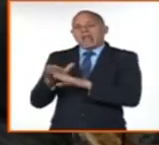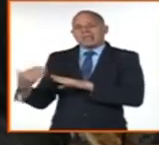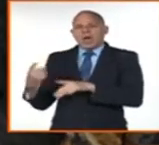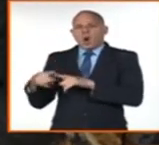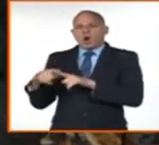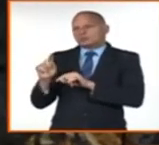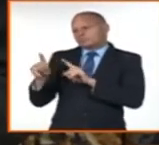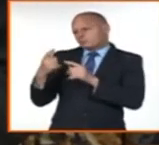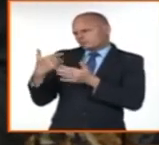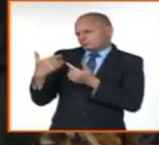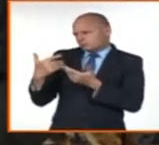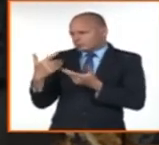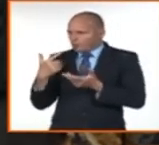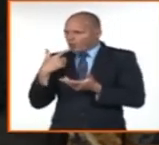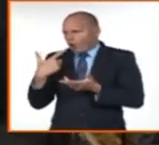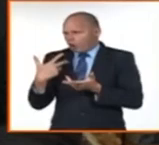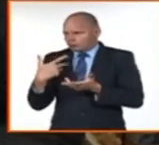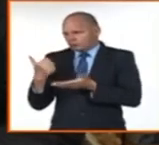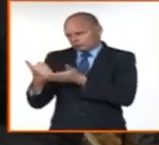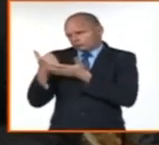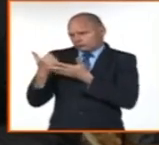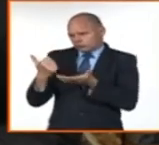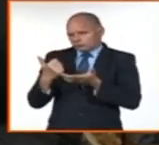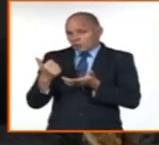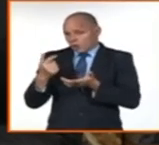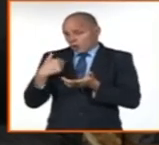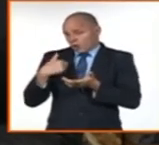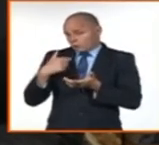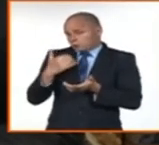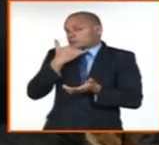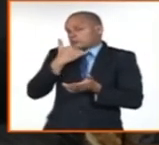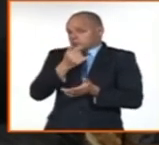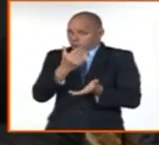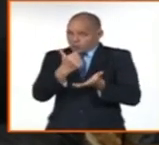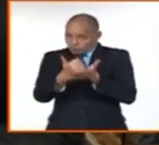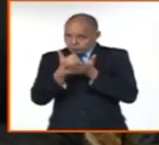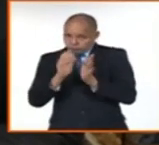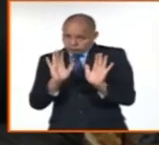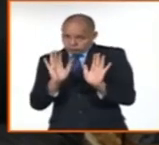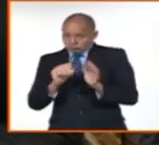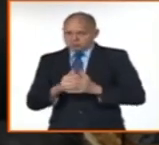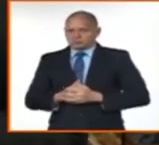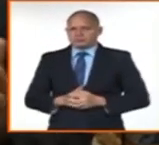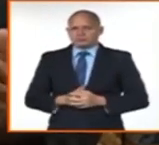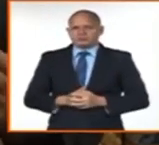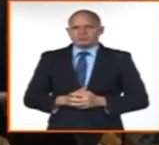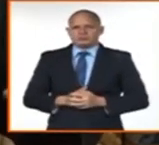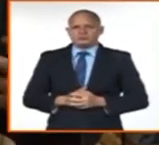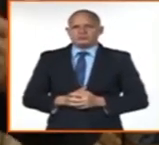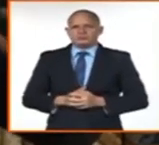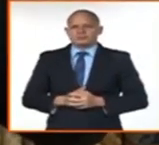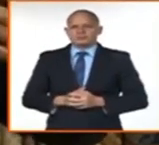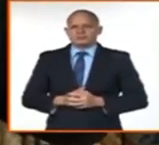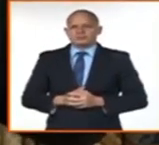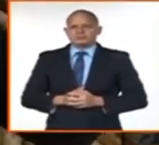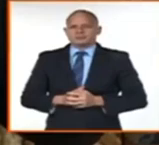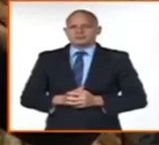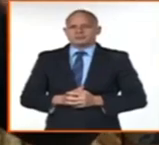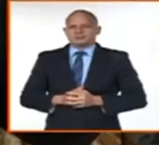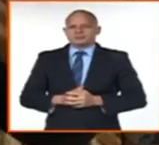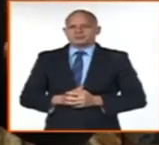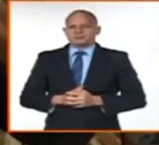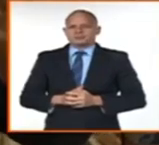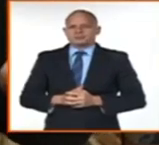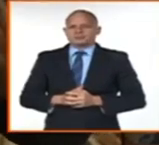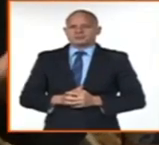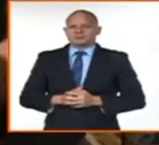bueno, critíquenme si no es así, pero yo creo que yo soy bastante participativo, o sea, con la gente que trabaja conmigo